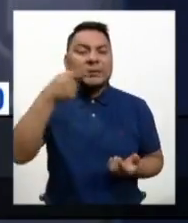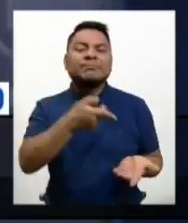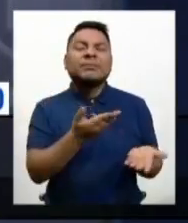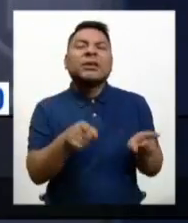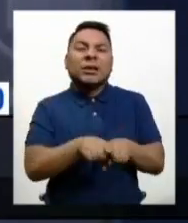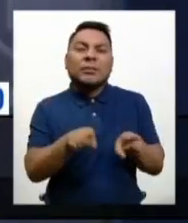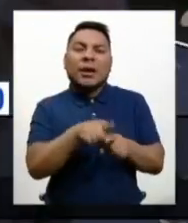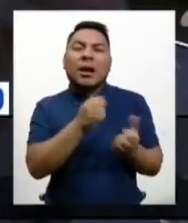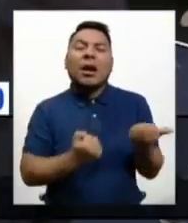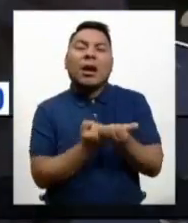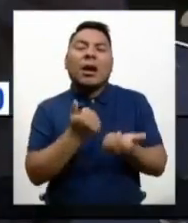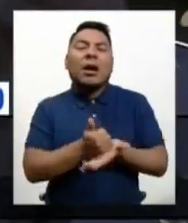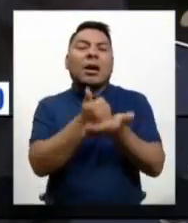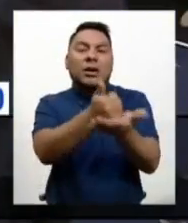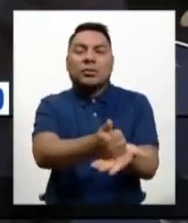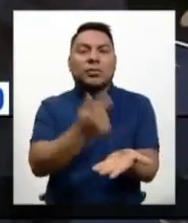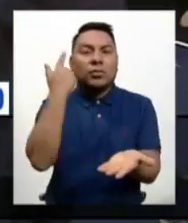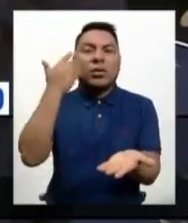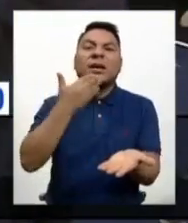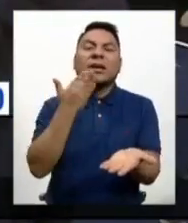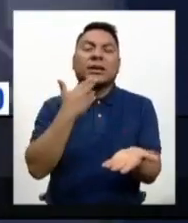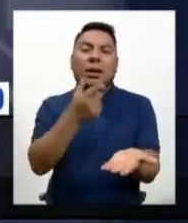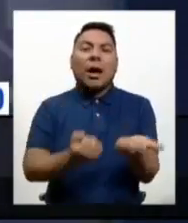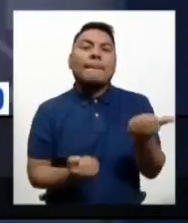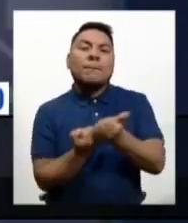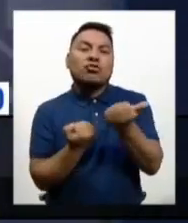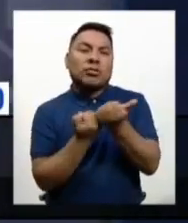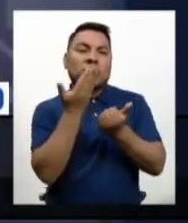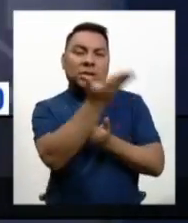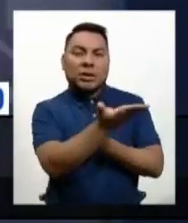también ayudará a disuadir a terceros de apoyar a Pyongyang.